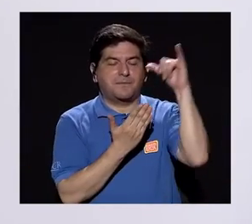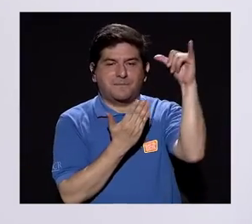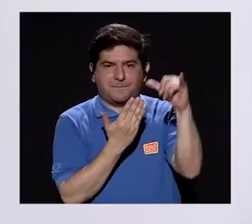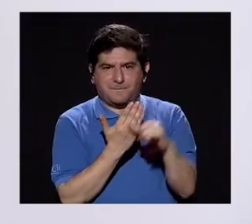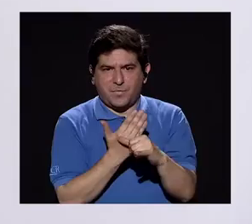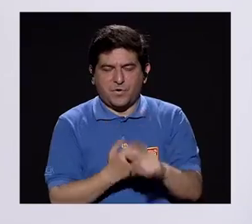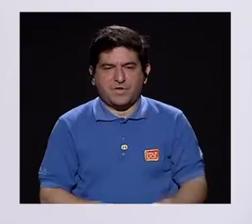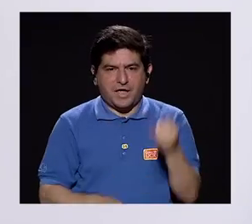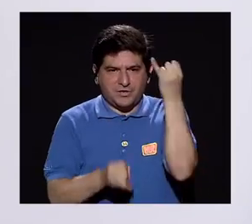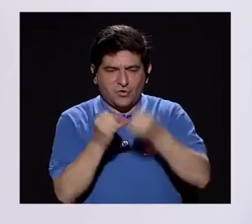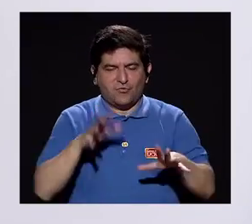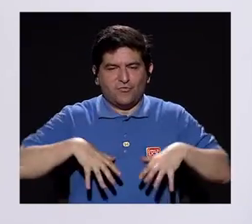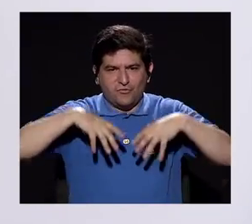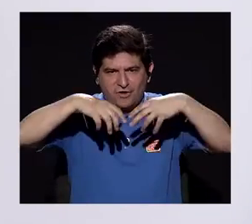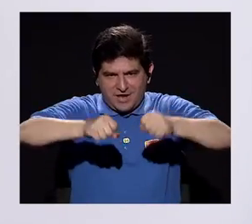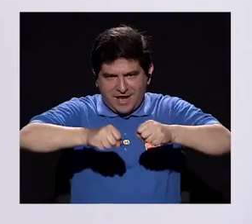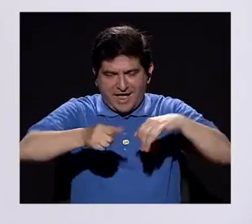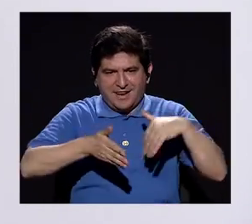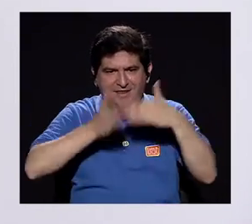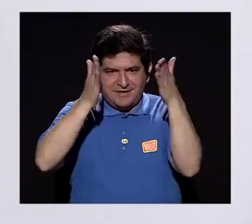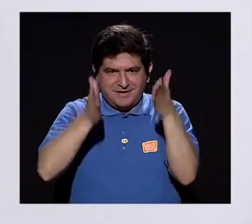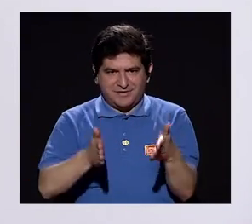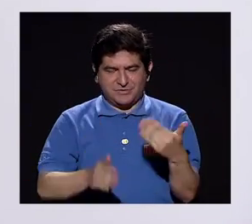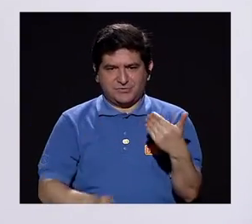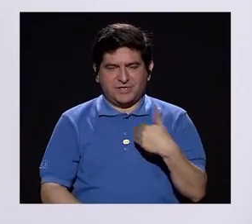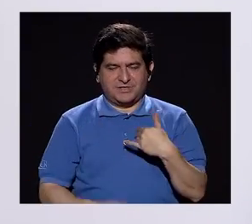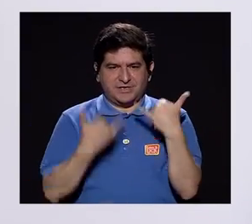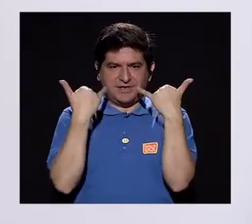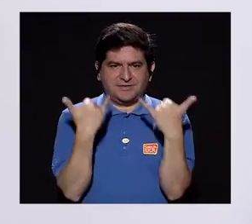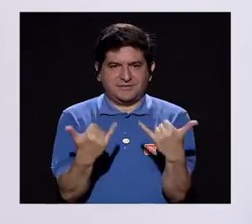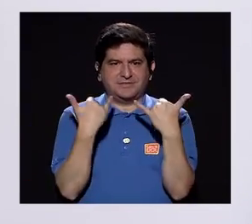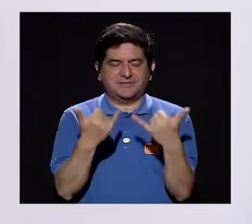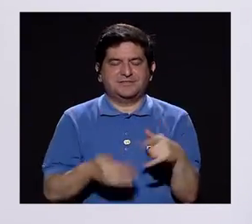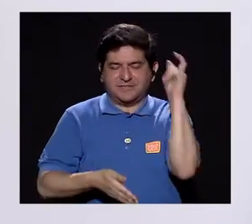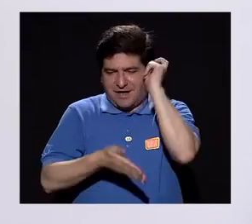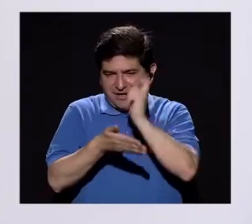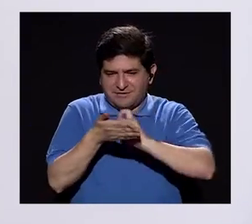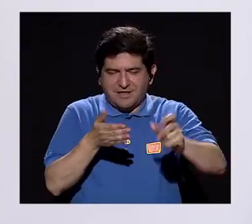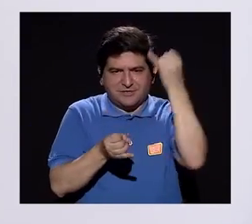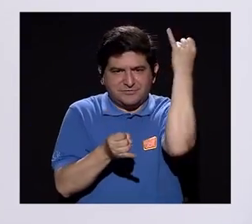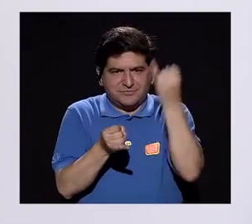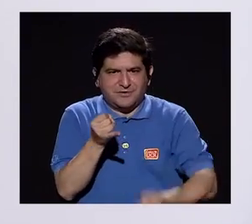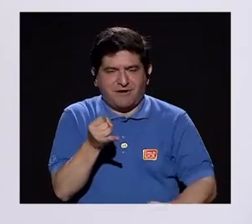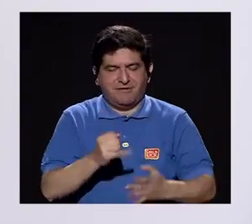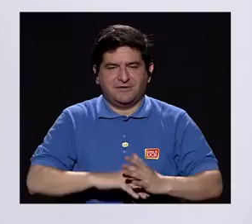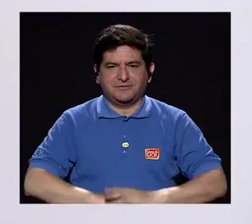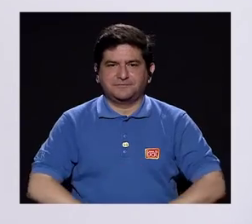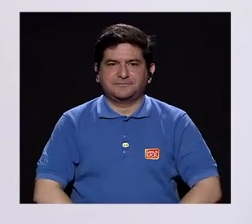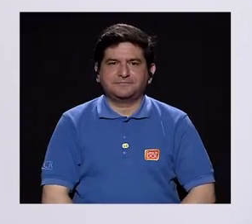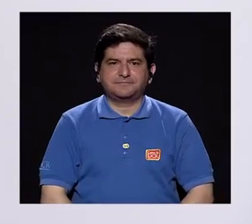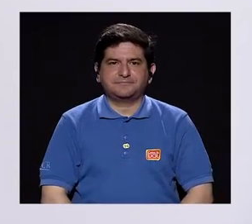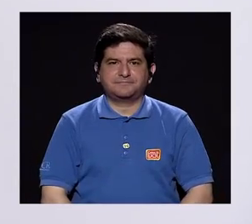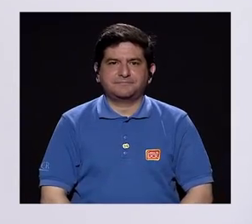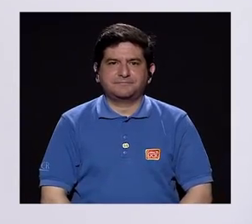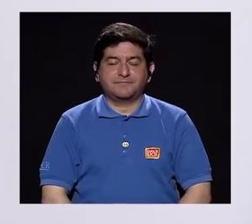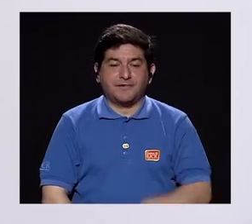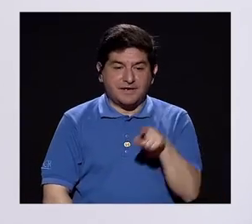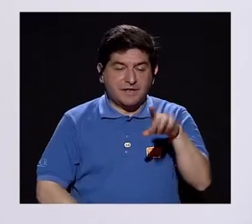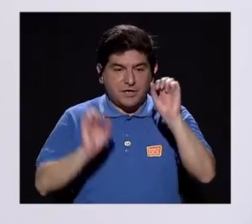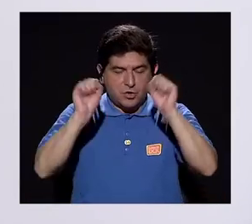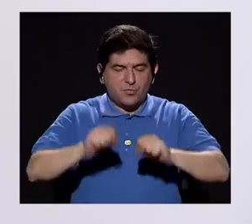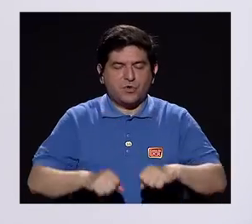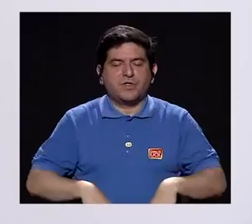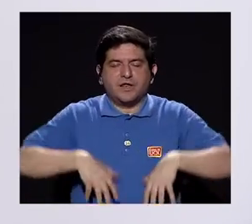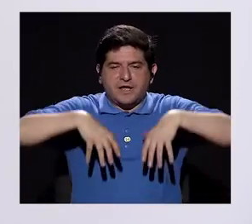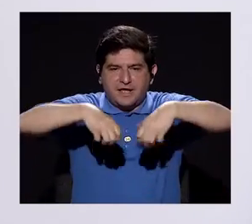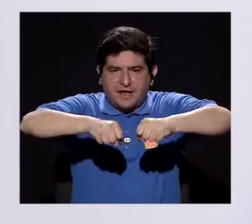de finales de graduación de nuestros estudiantes ya para para su tesis final ya para convertirse